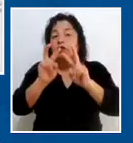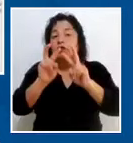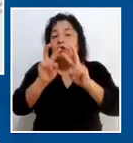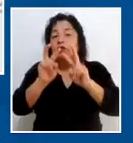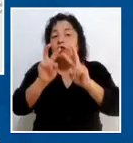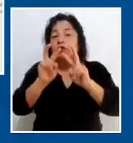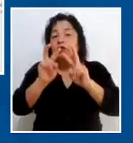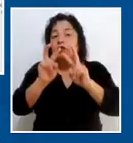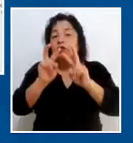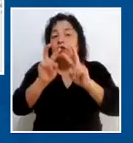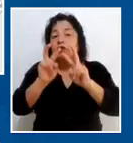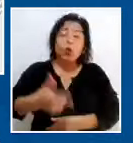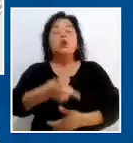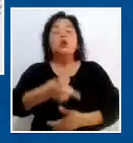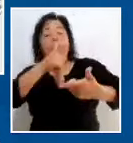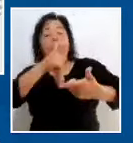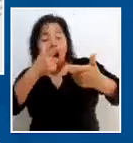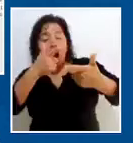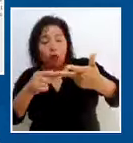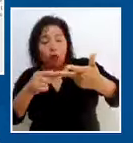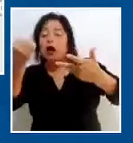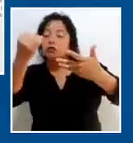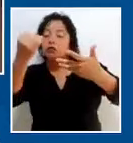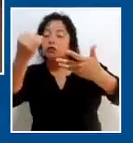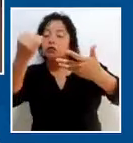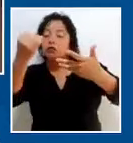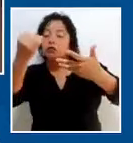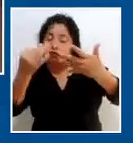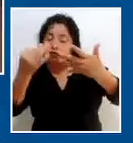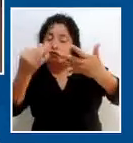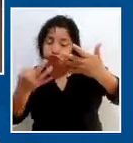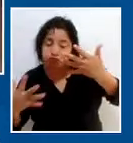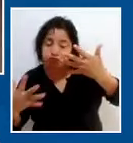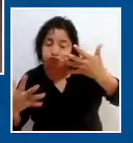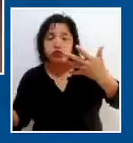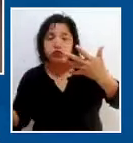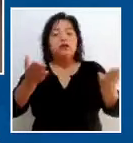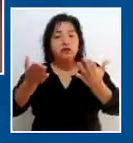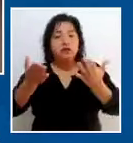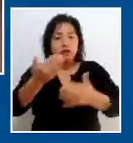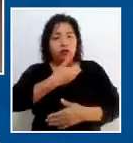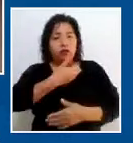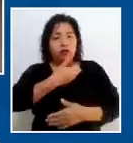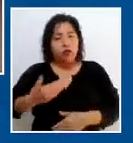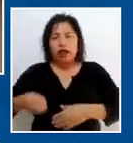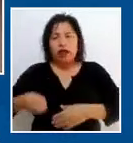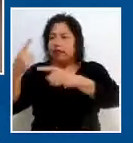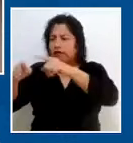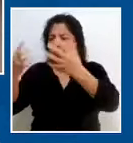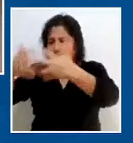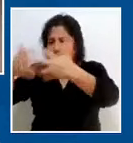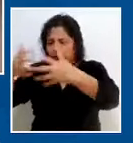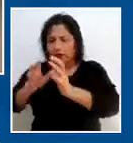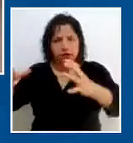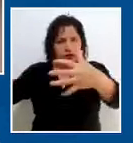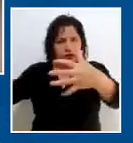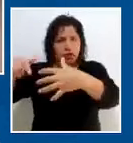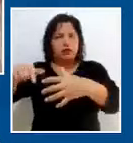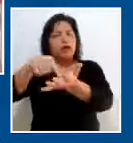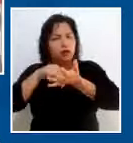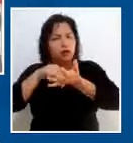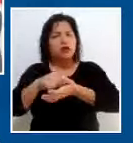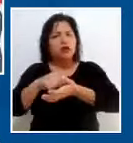eléctrica, agua, entre otros servicios públicos. Estas empresas públicas tienen la obligación de entregar información en